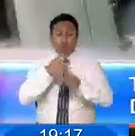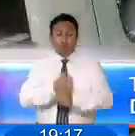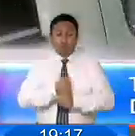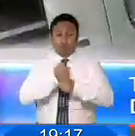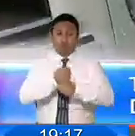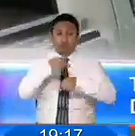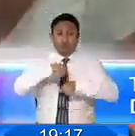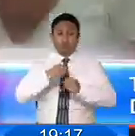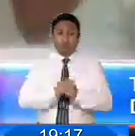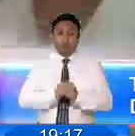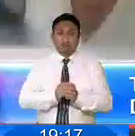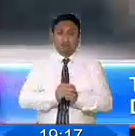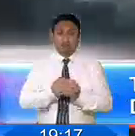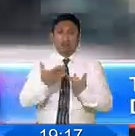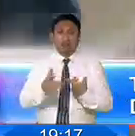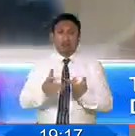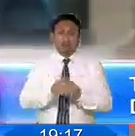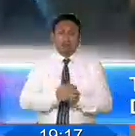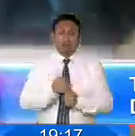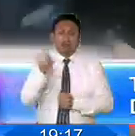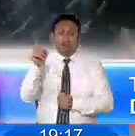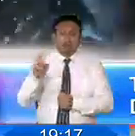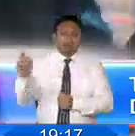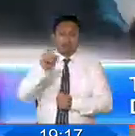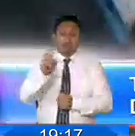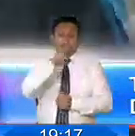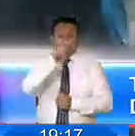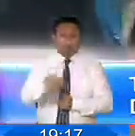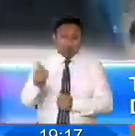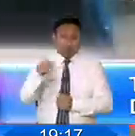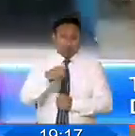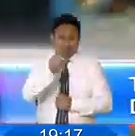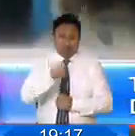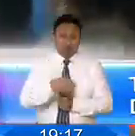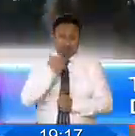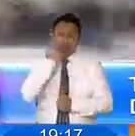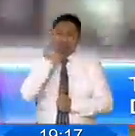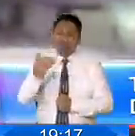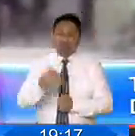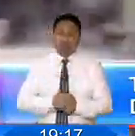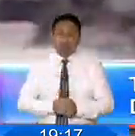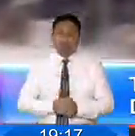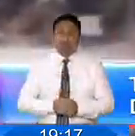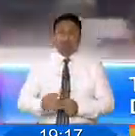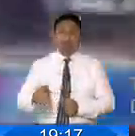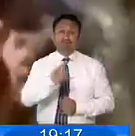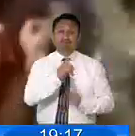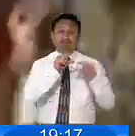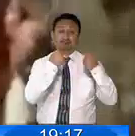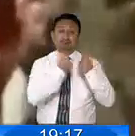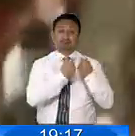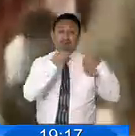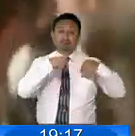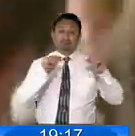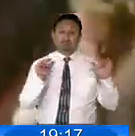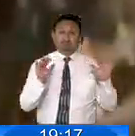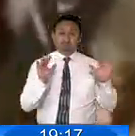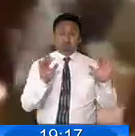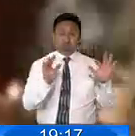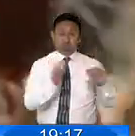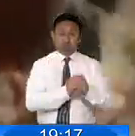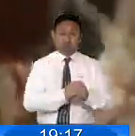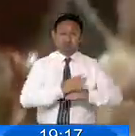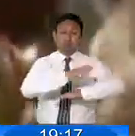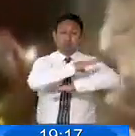prohibición del uso de espuma de carnaval, hubo quienes no acataron las disposiciones y formaron aglomeraciones, no solo en el malecón de Salinas,